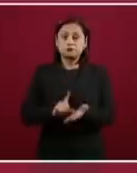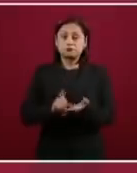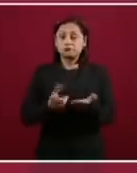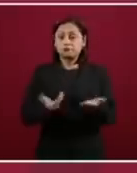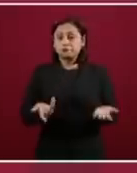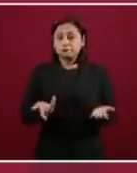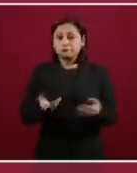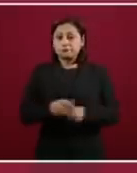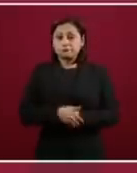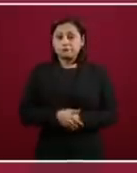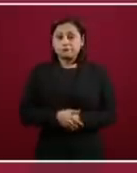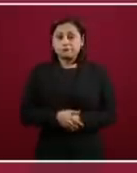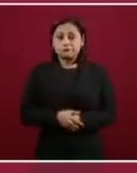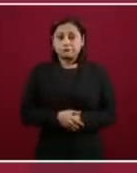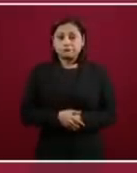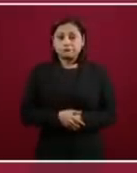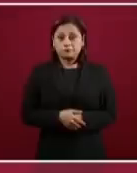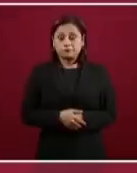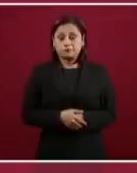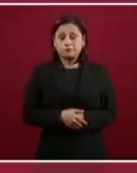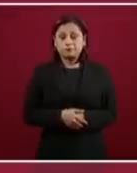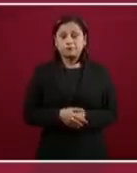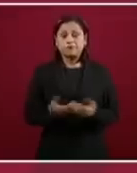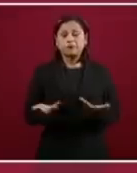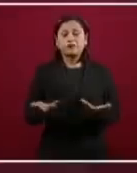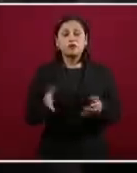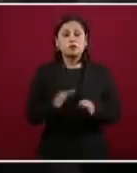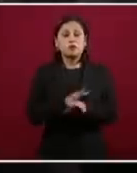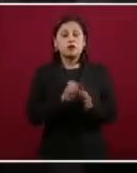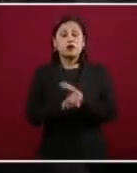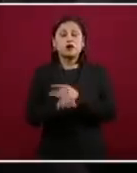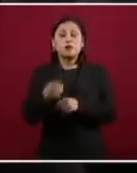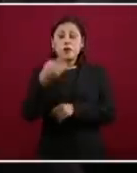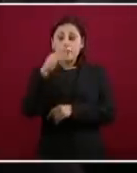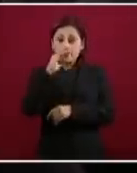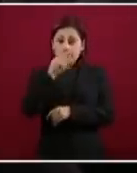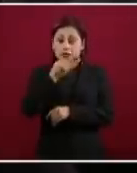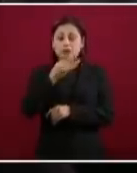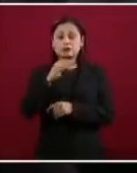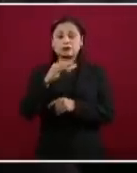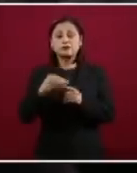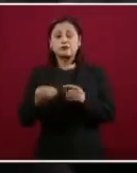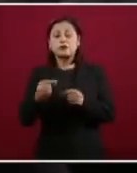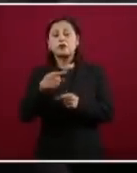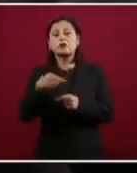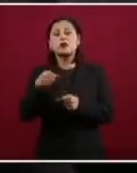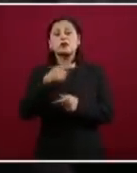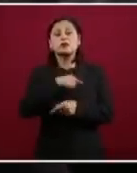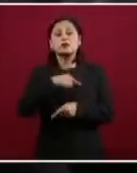Claro, en el caso del maíz y el frijol, empezamos con los de abajo,